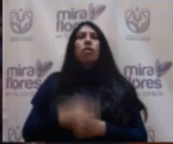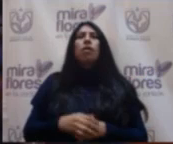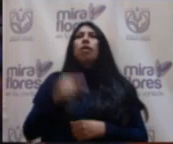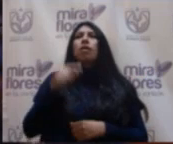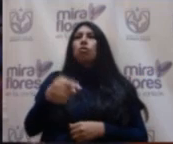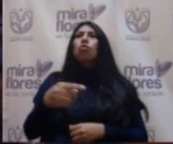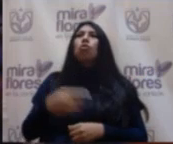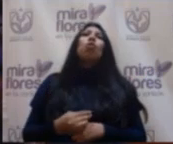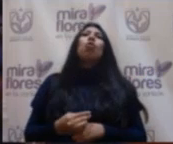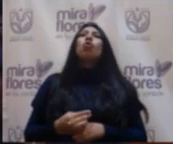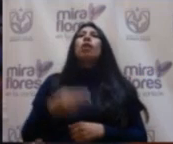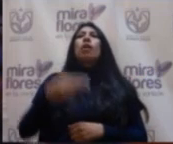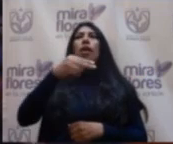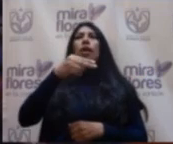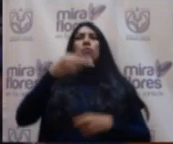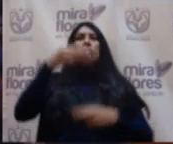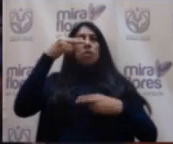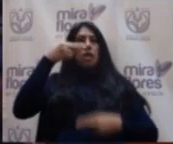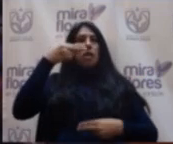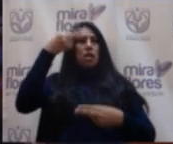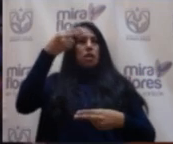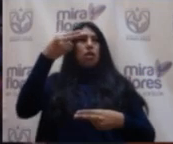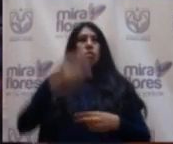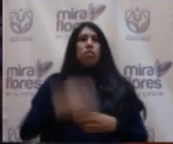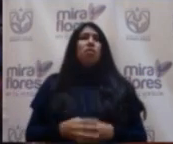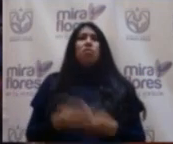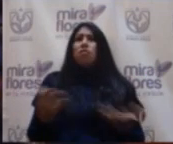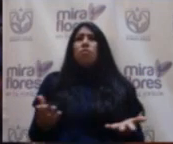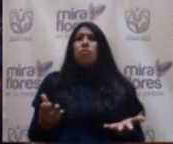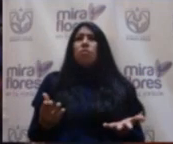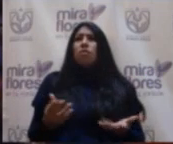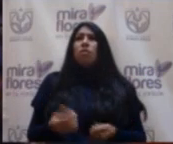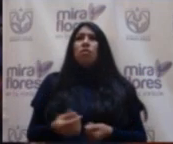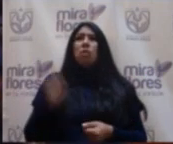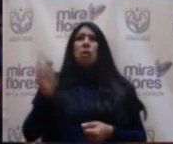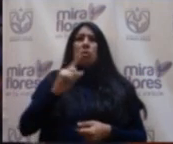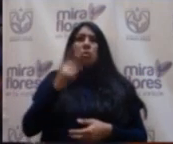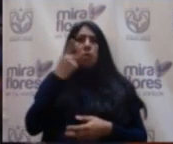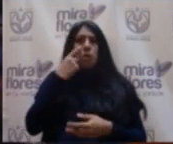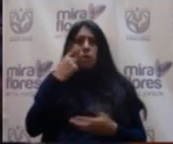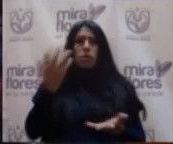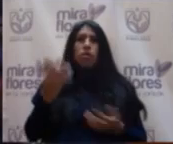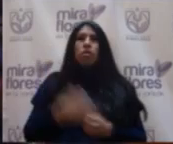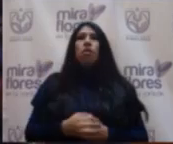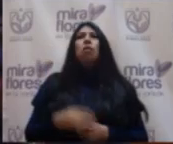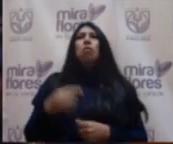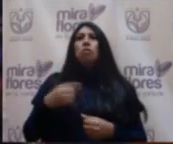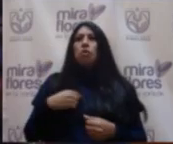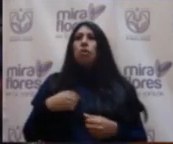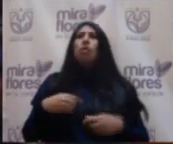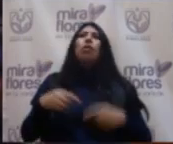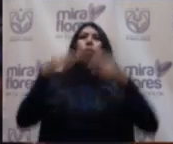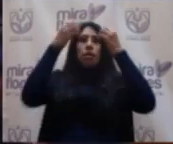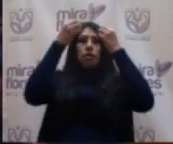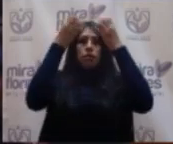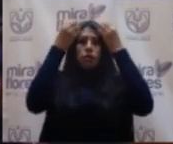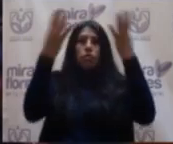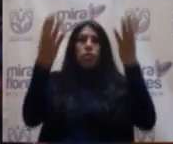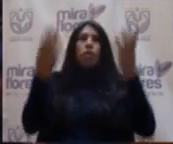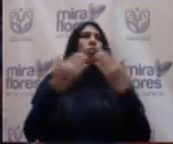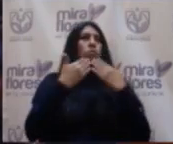héroes y que son muy poco conocidos. Vale la pena informar en ese sentido. Muchas